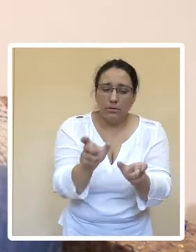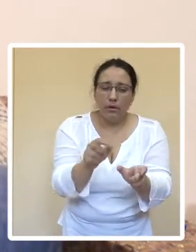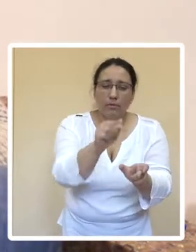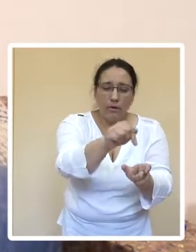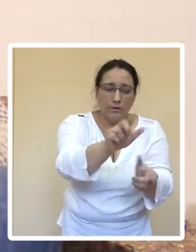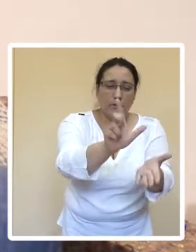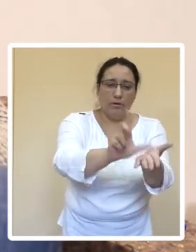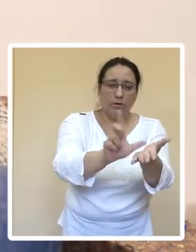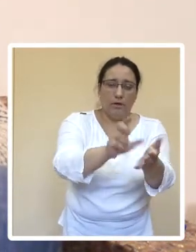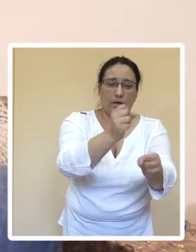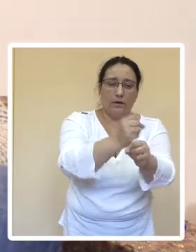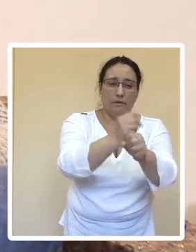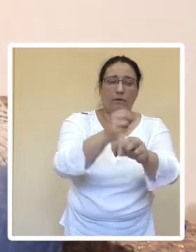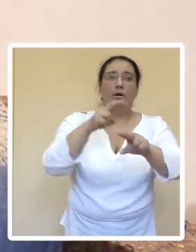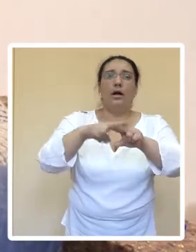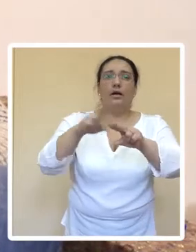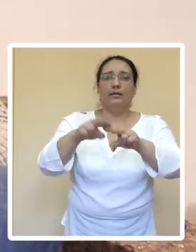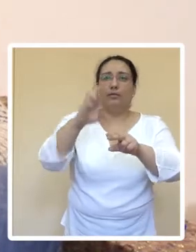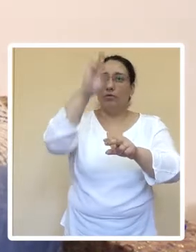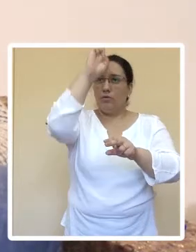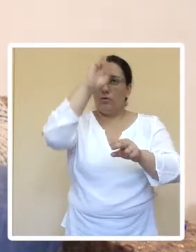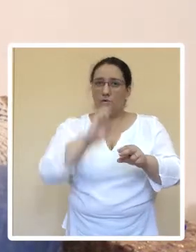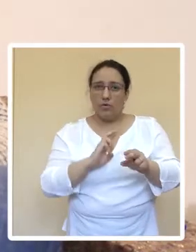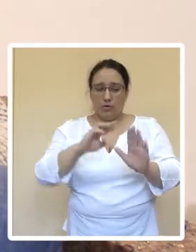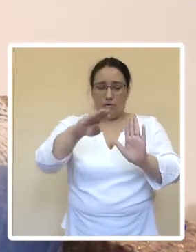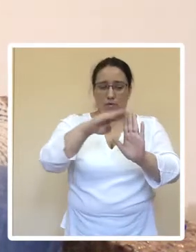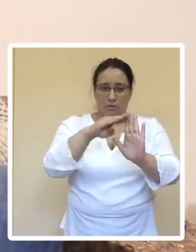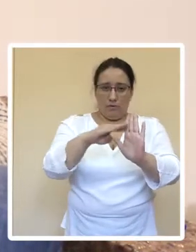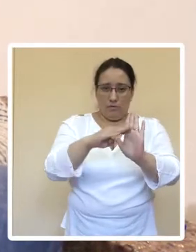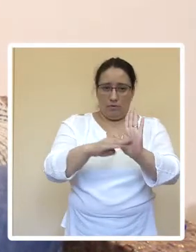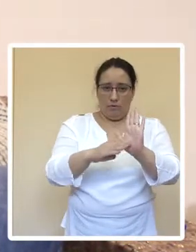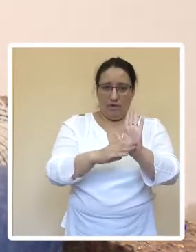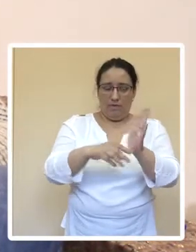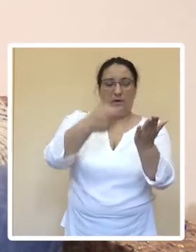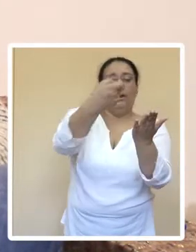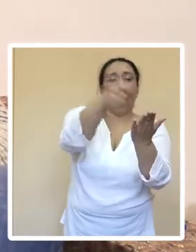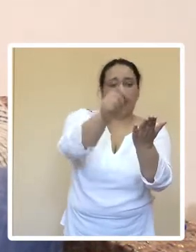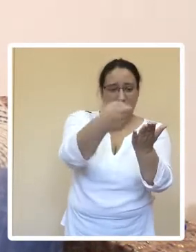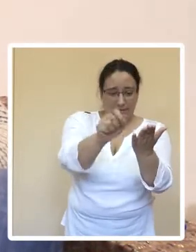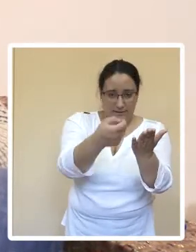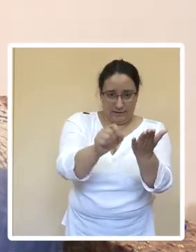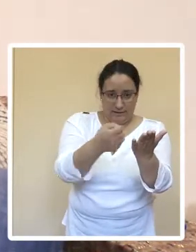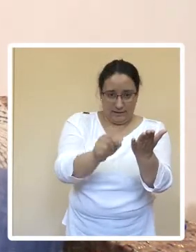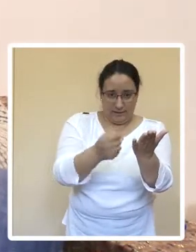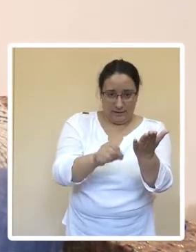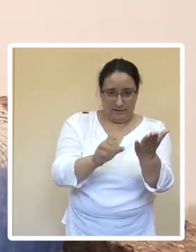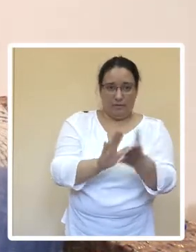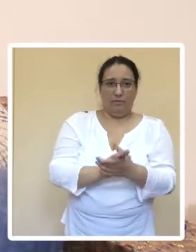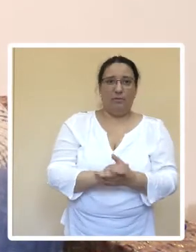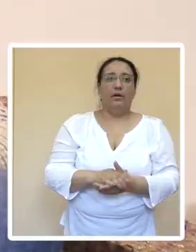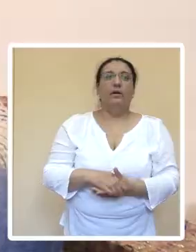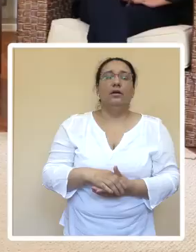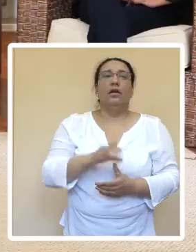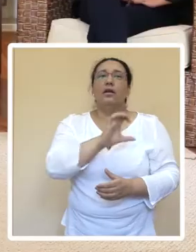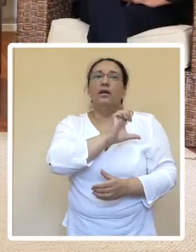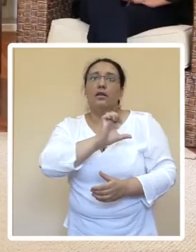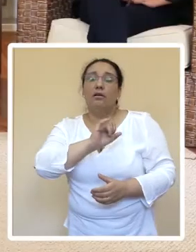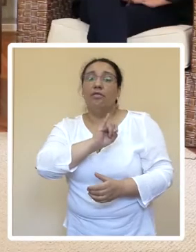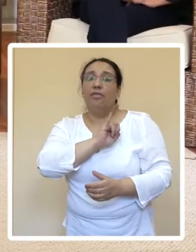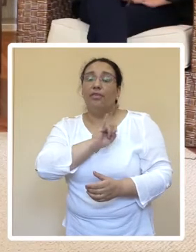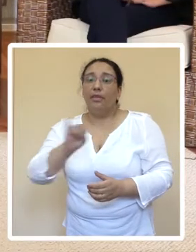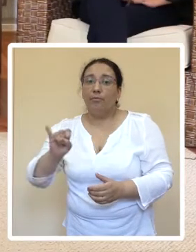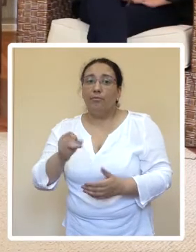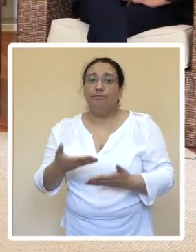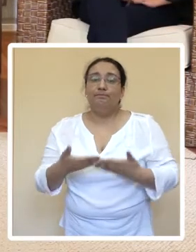un perfil, ¿ya? Ese perfil de la persona se evalúa, ¿ya? Y de eso uno va a la empresa